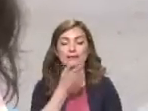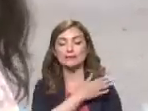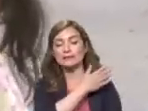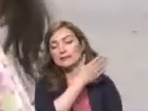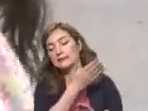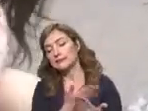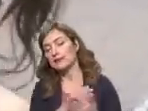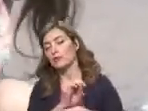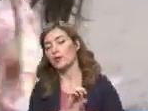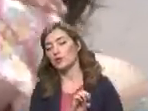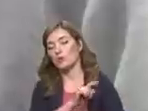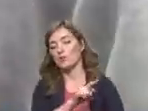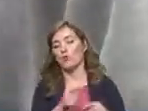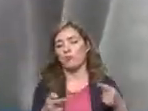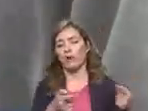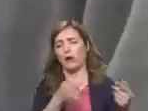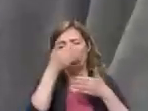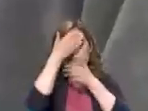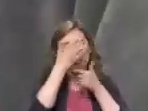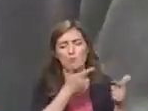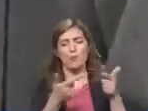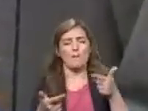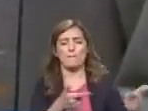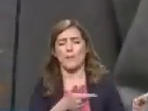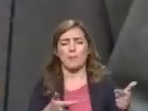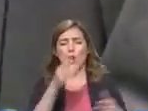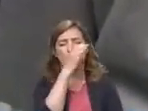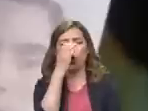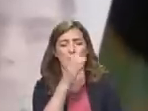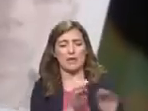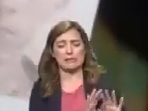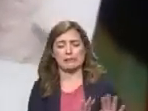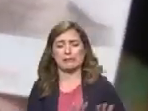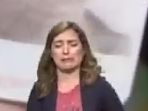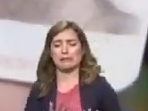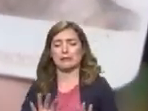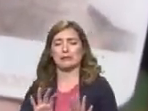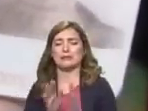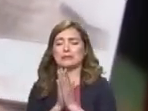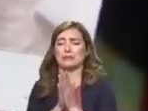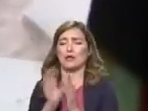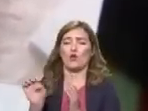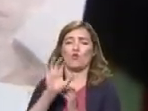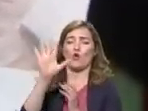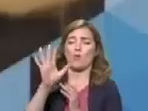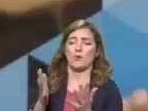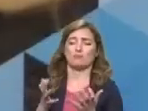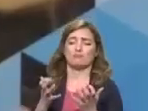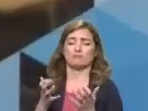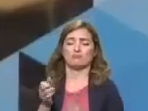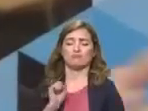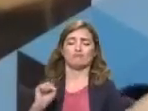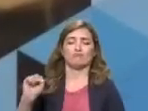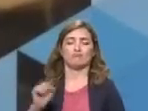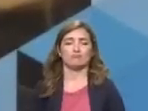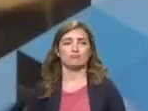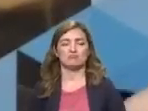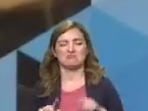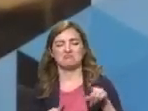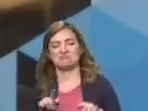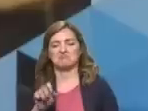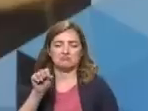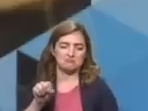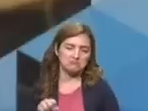a Ecuador huyendo del conflicto armado que existe en su país y que incluso deseaban ser enviados a Europa. Algunos sí, algunos